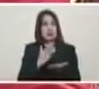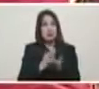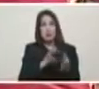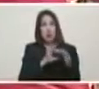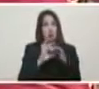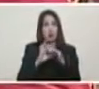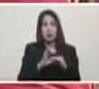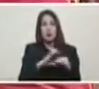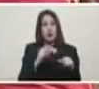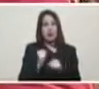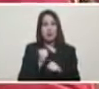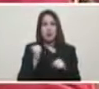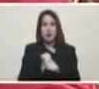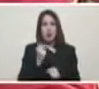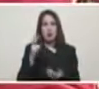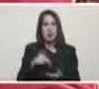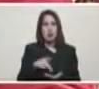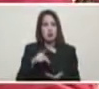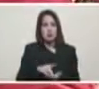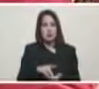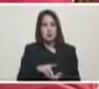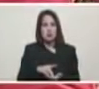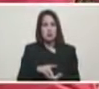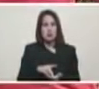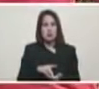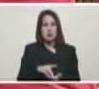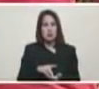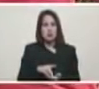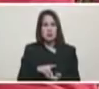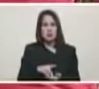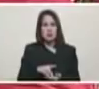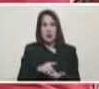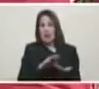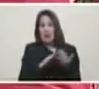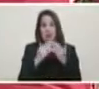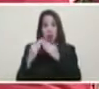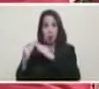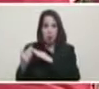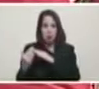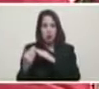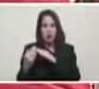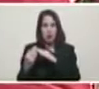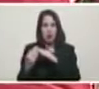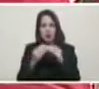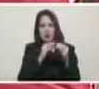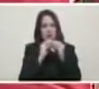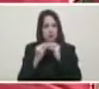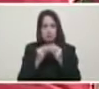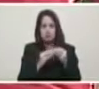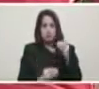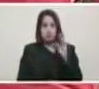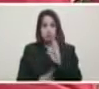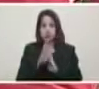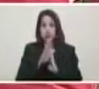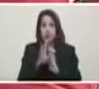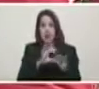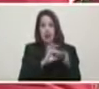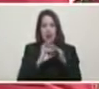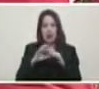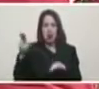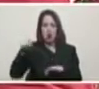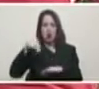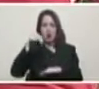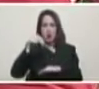trabajo participativo donde la donde la comuna se constituya como el núcleo esencial para